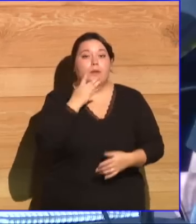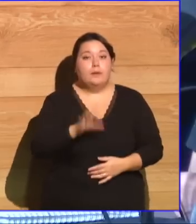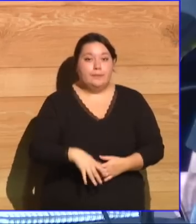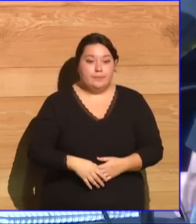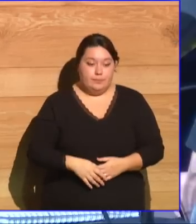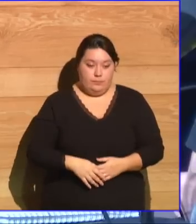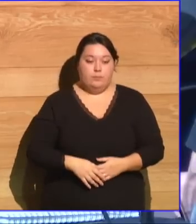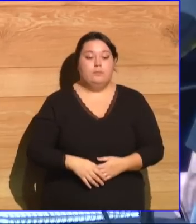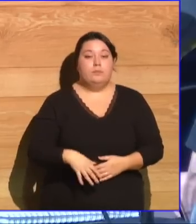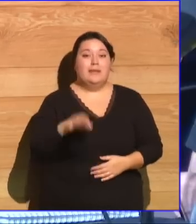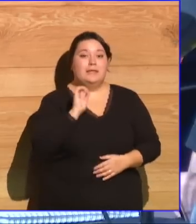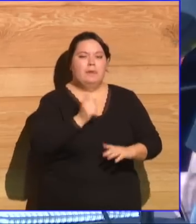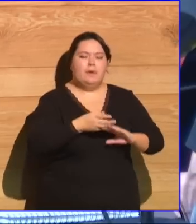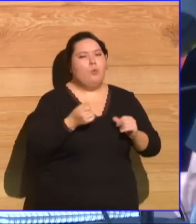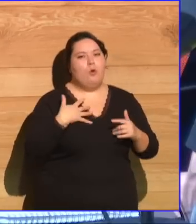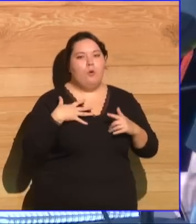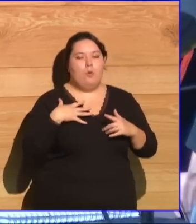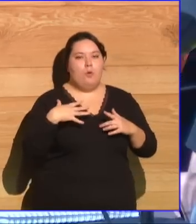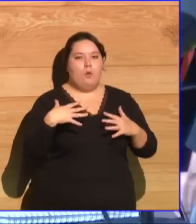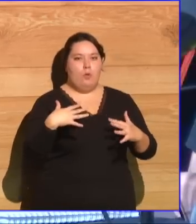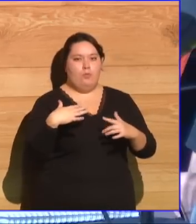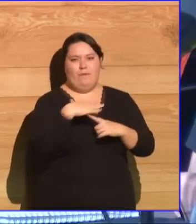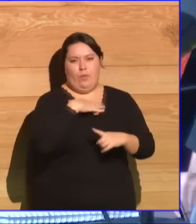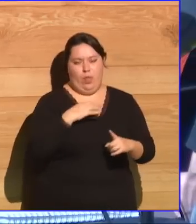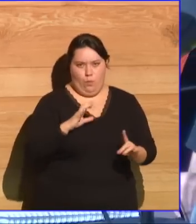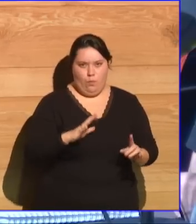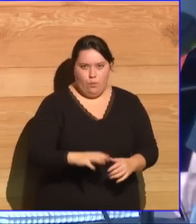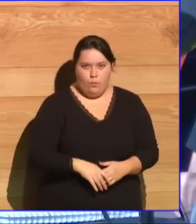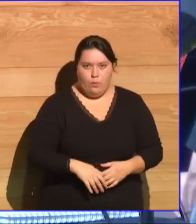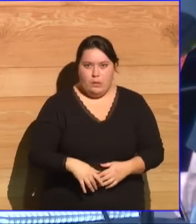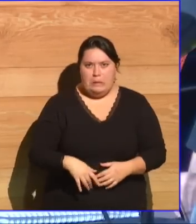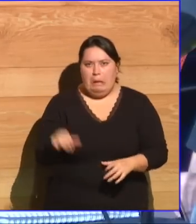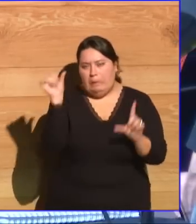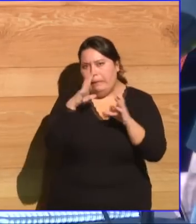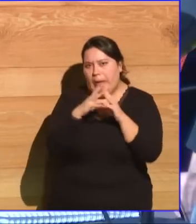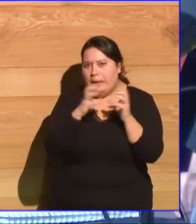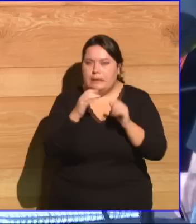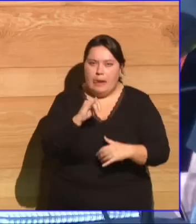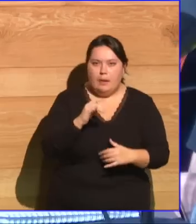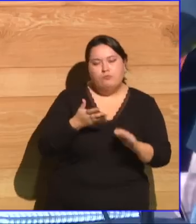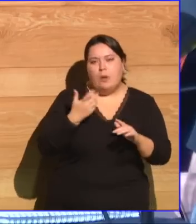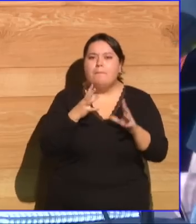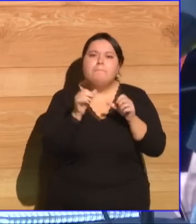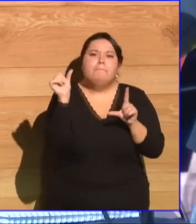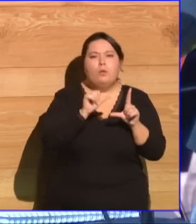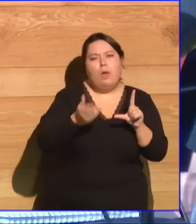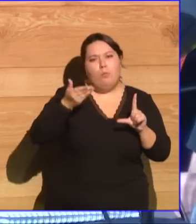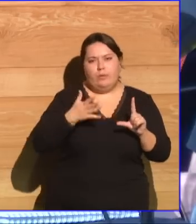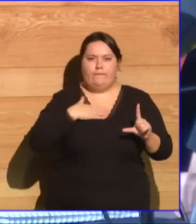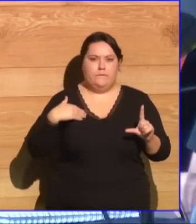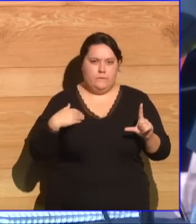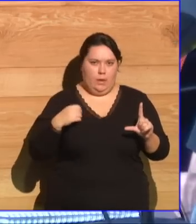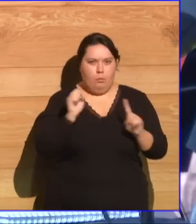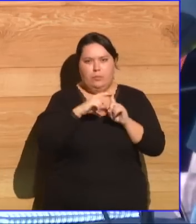Pero Spielberg estaba contagiado de eso en ese momento y tenía tantas ganas de hacer una peli que fuera relevante desde muchos puntos de